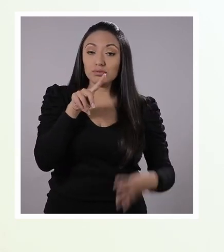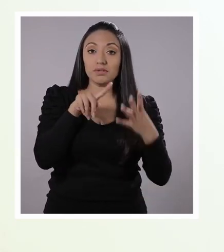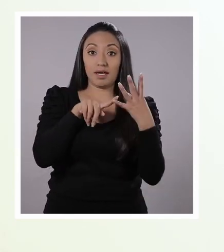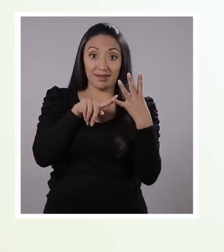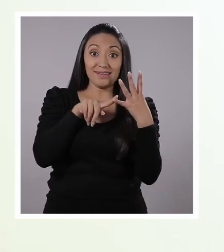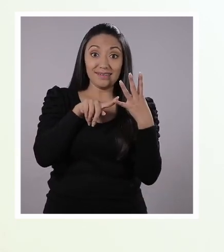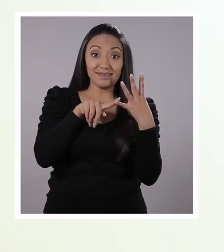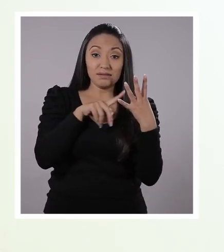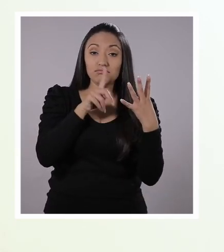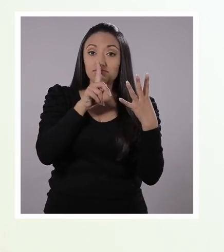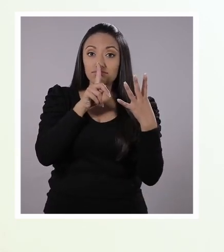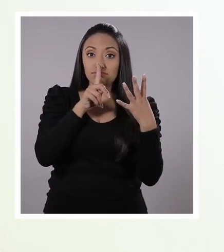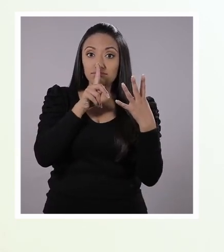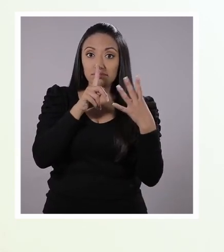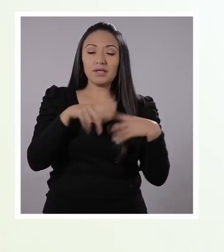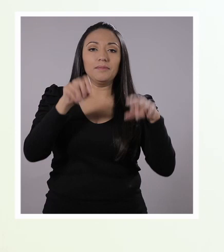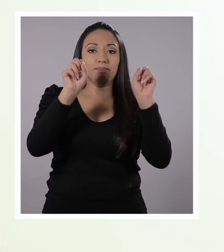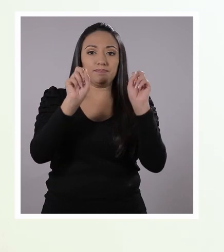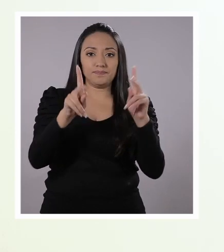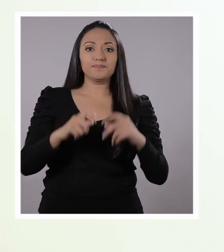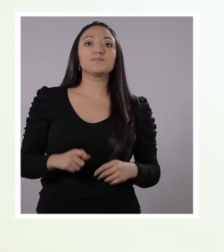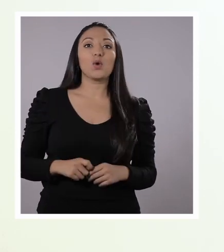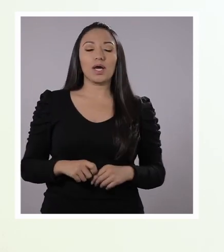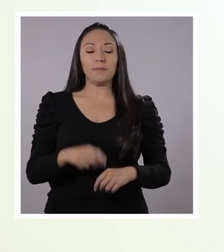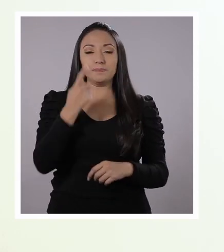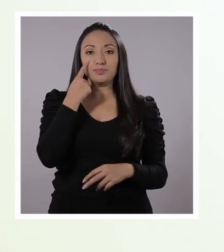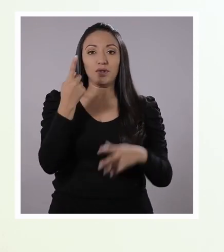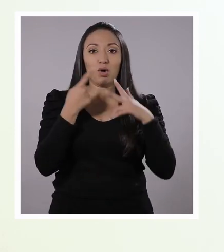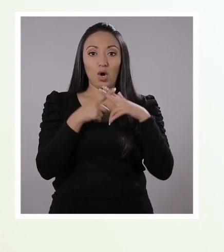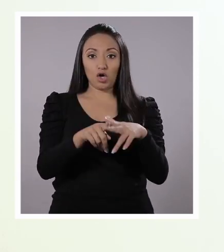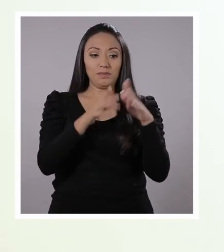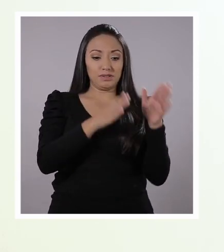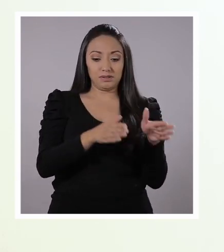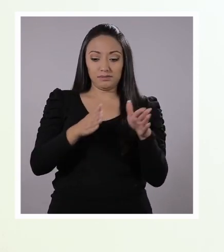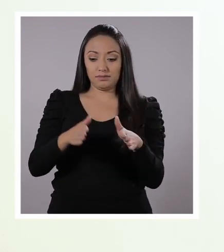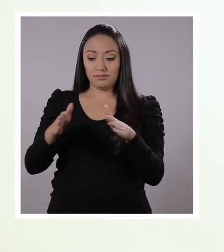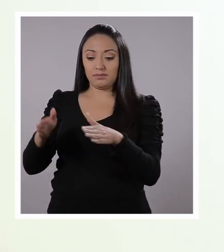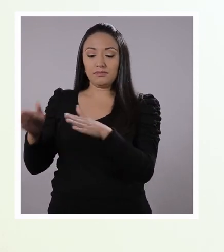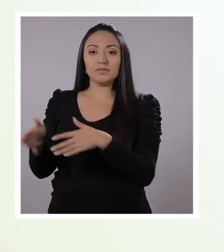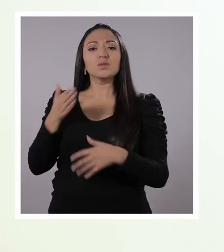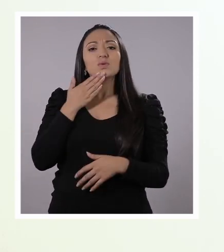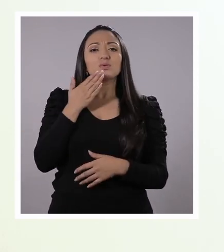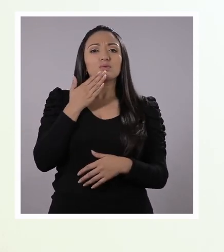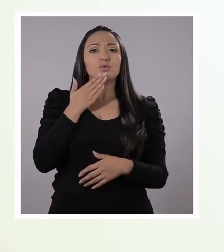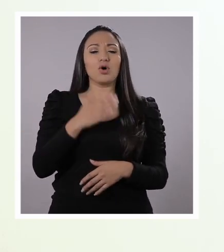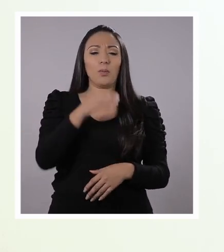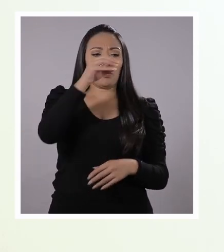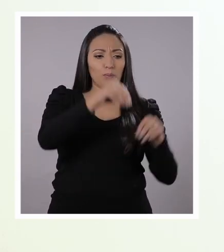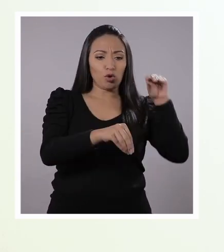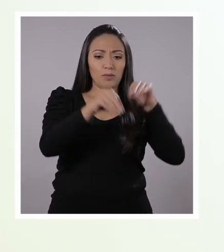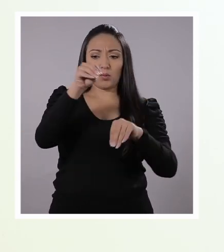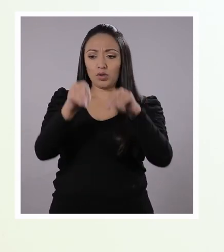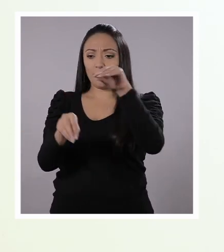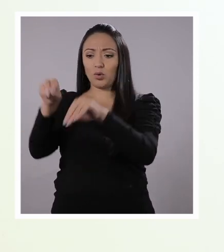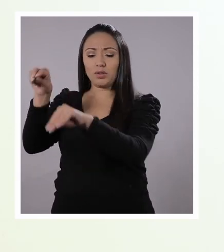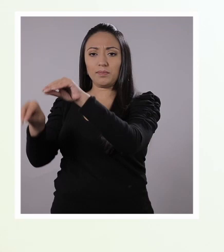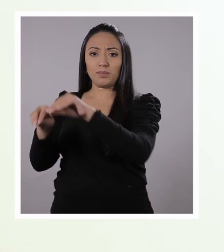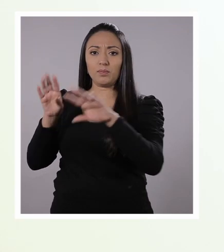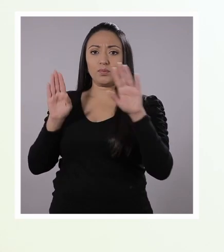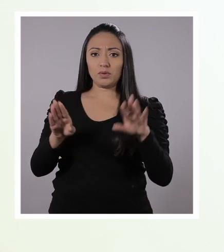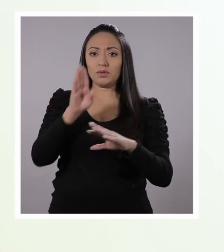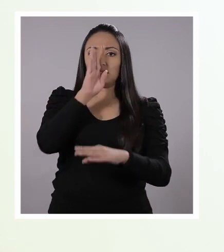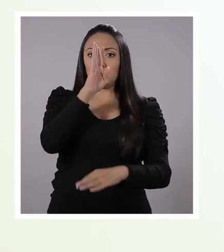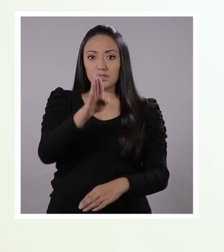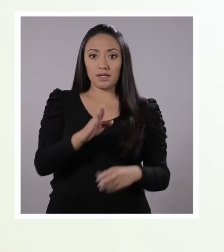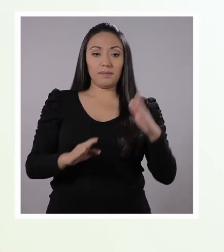importante en la música. Así que vamos a empezar con nuestros diferentes ejercicios. Para crear nuestras partituras,